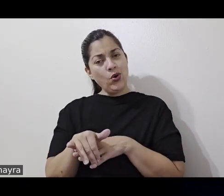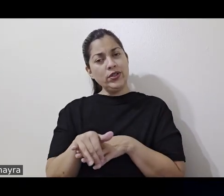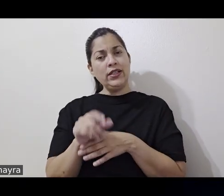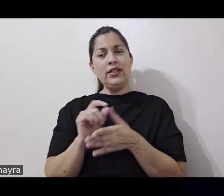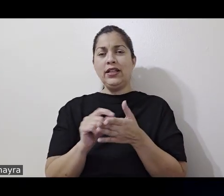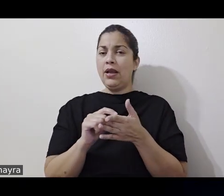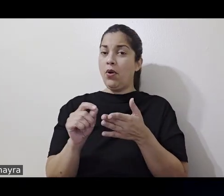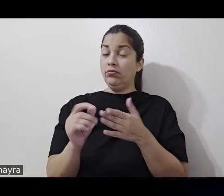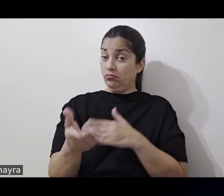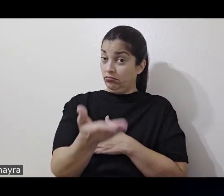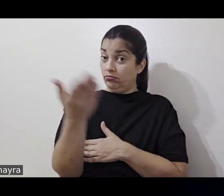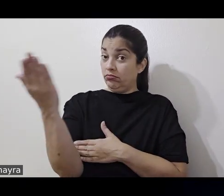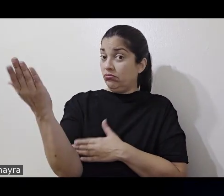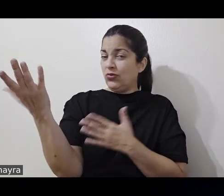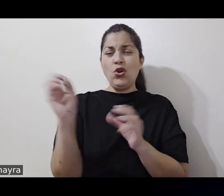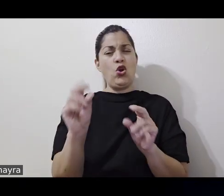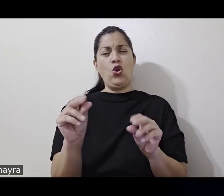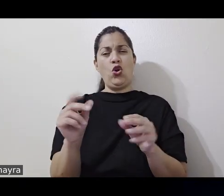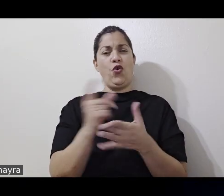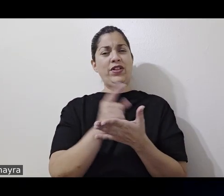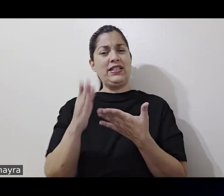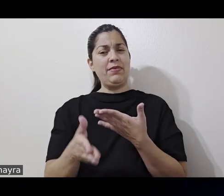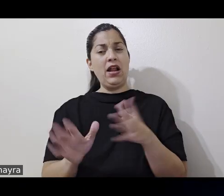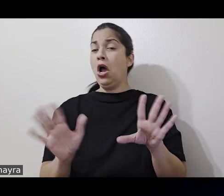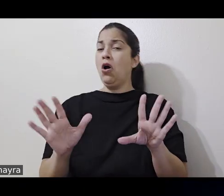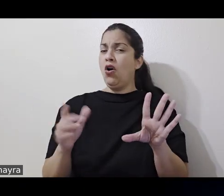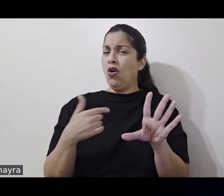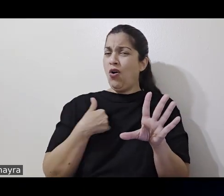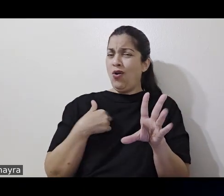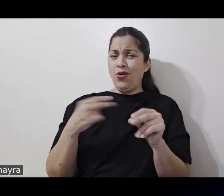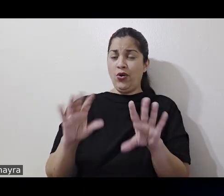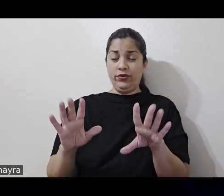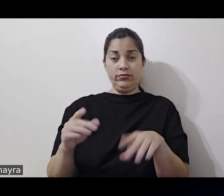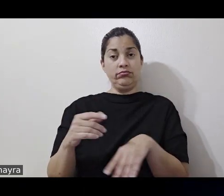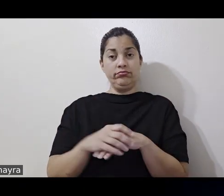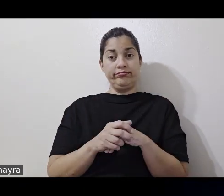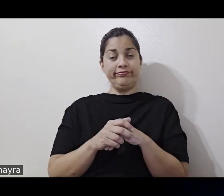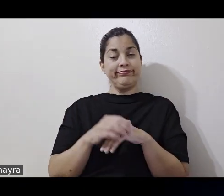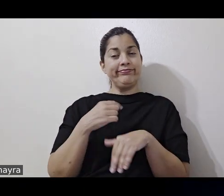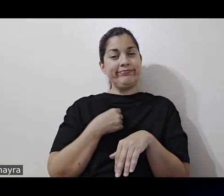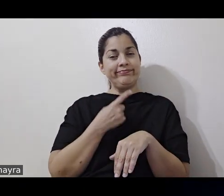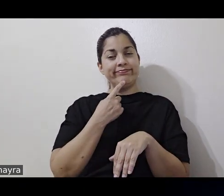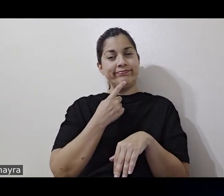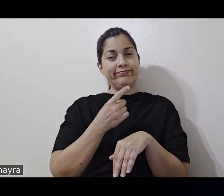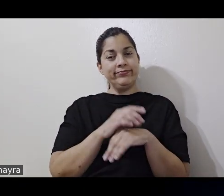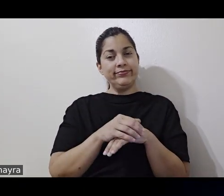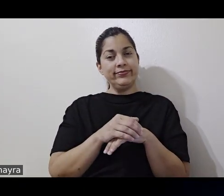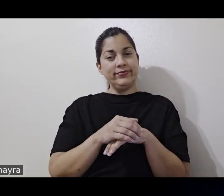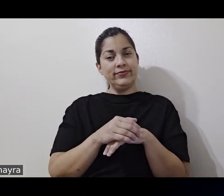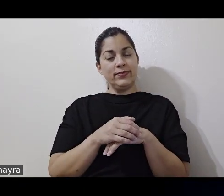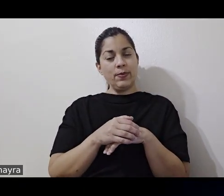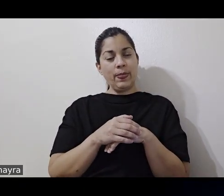el día escribo? Dices, no, en el fin de semana, hoy no puedo escribir. Yo digo, básicamente, yo